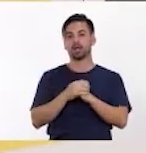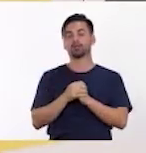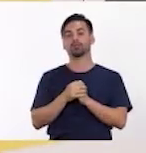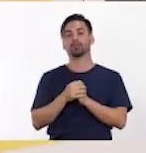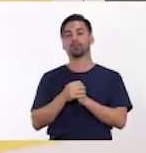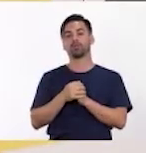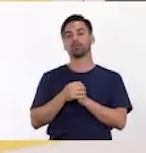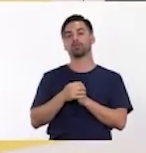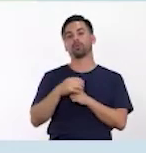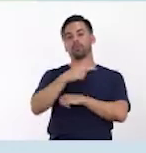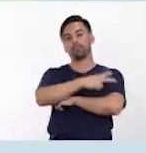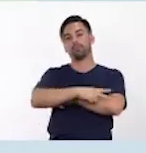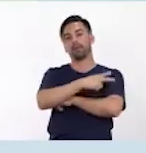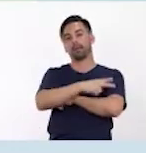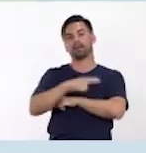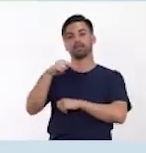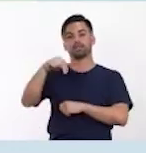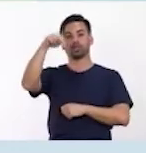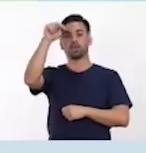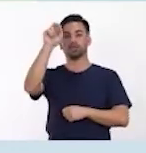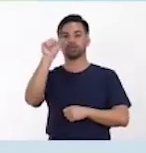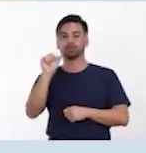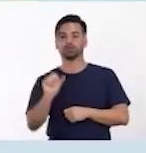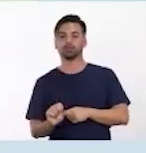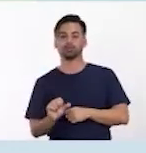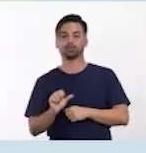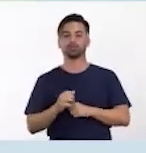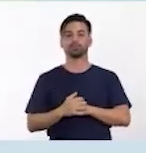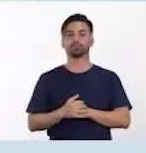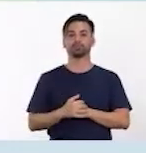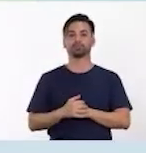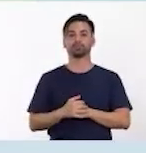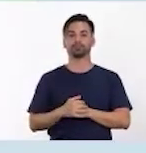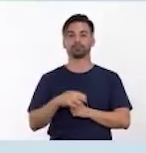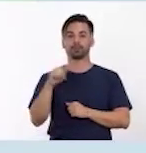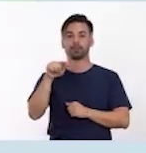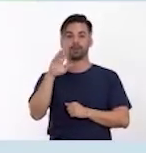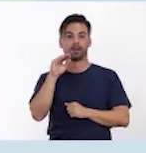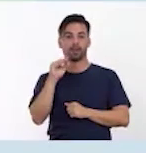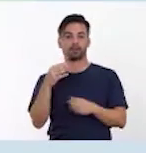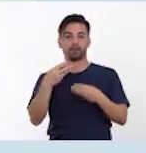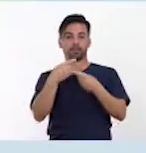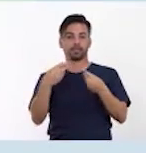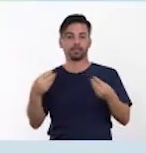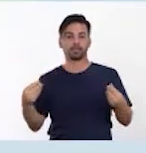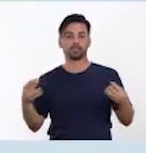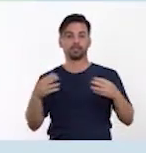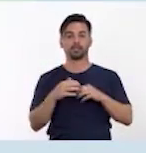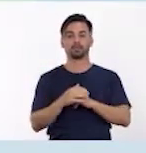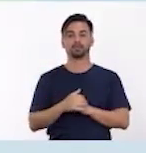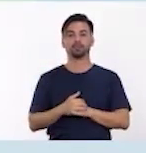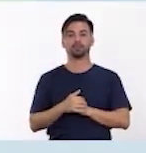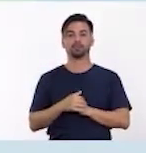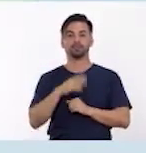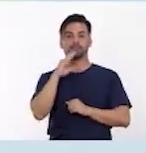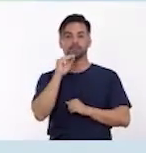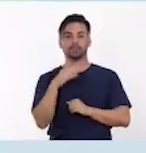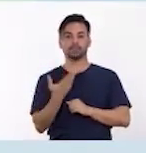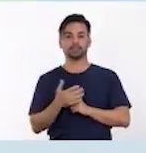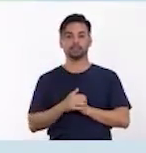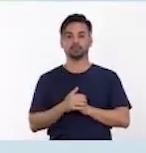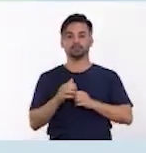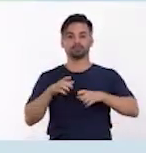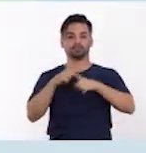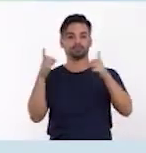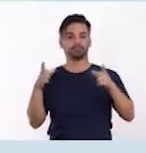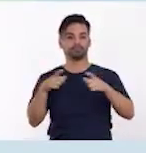al respecto. En esos países, si hablamos de un desierto, tenemos que decir que ese desierto crece,